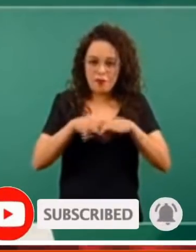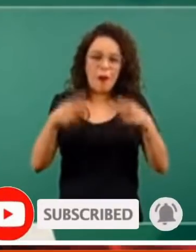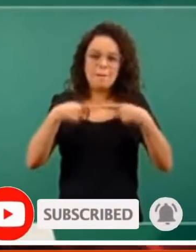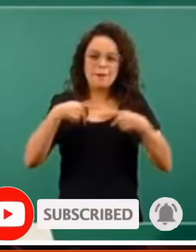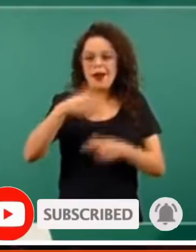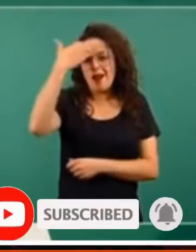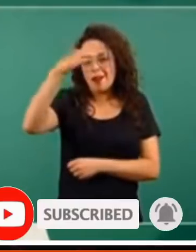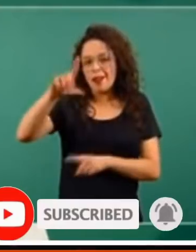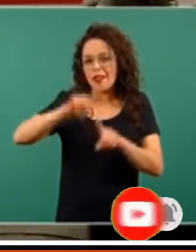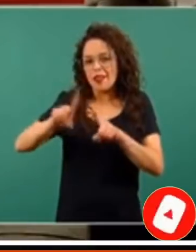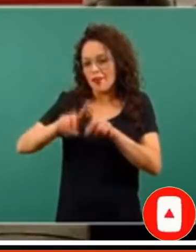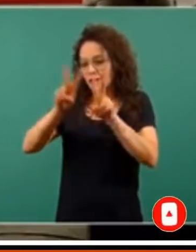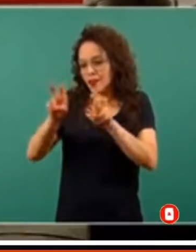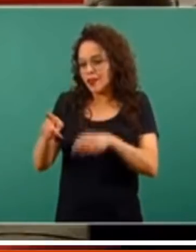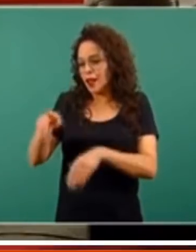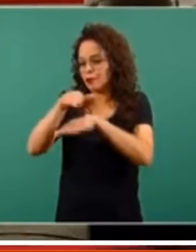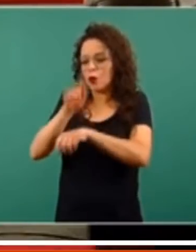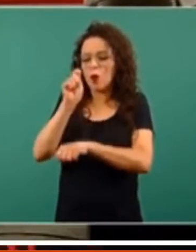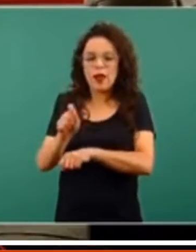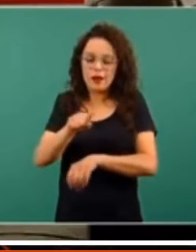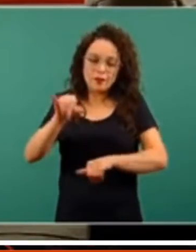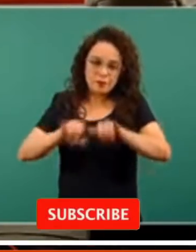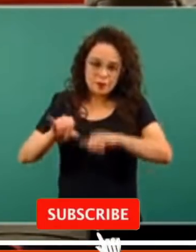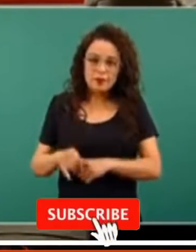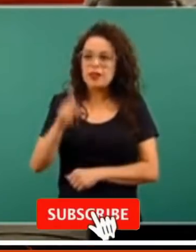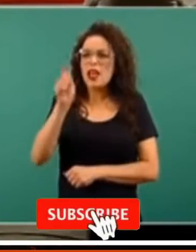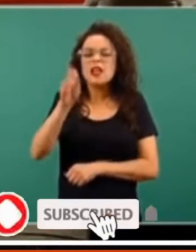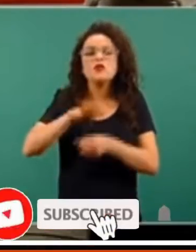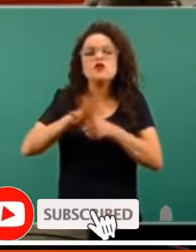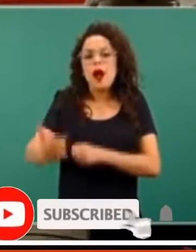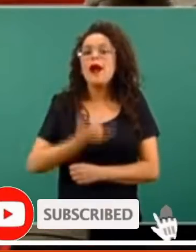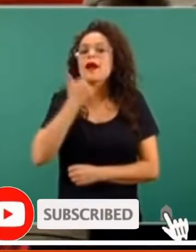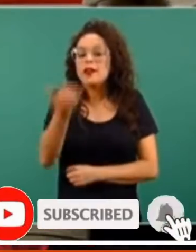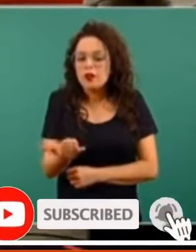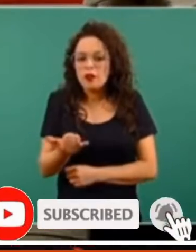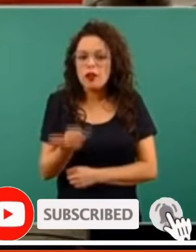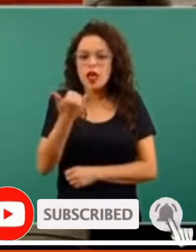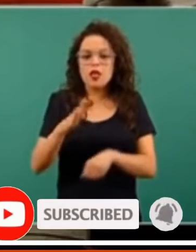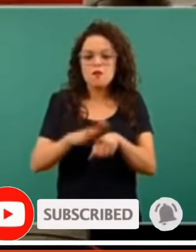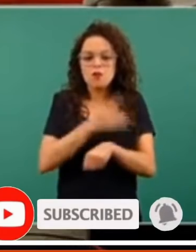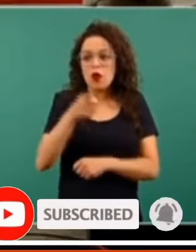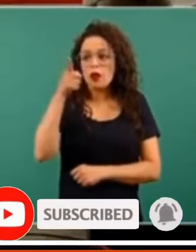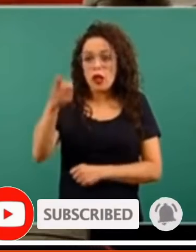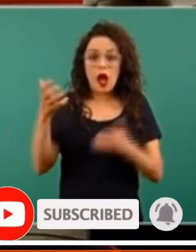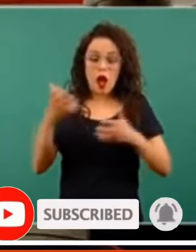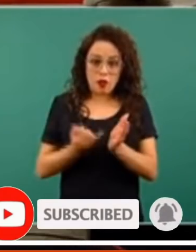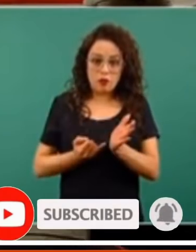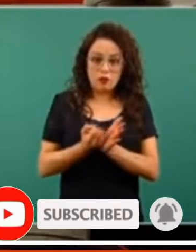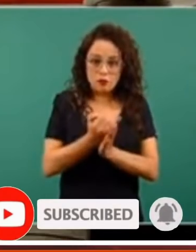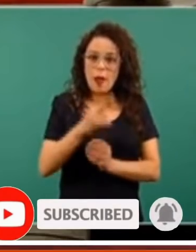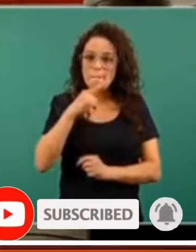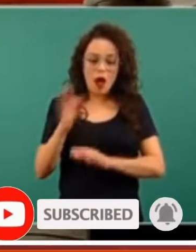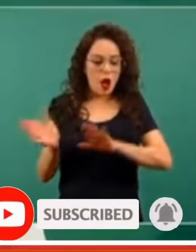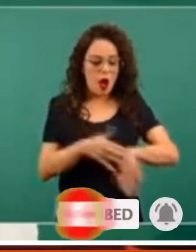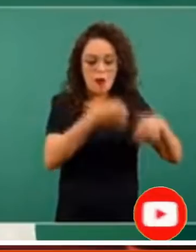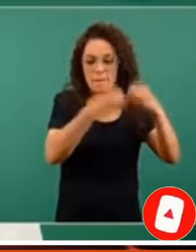en qué consistió este posible o presunto error y por qué decidieron perder esos 15 millones